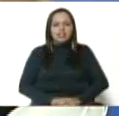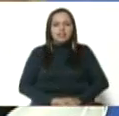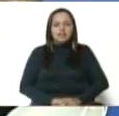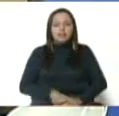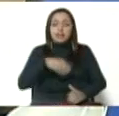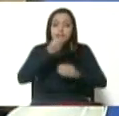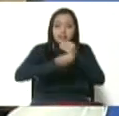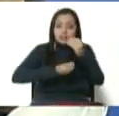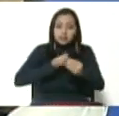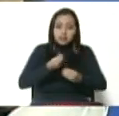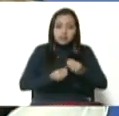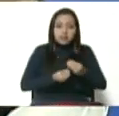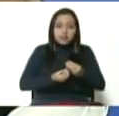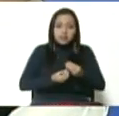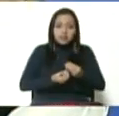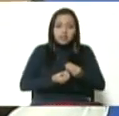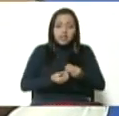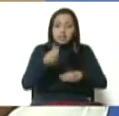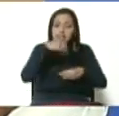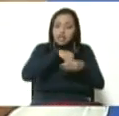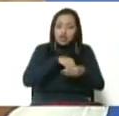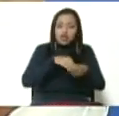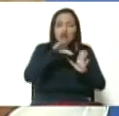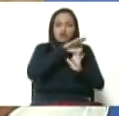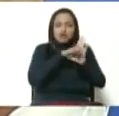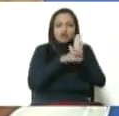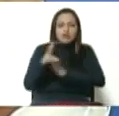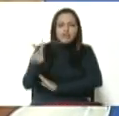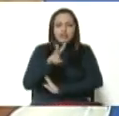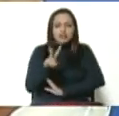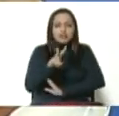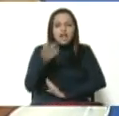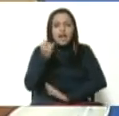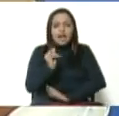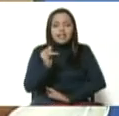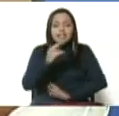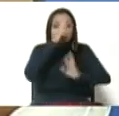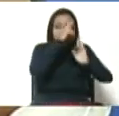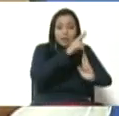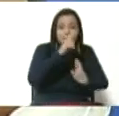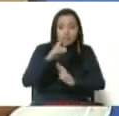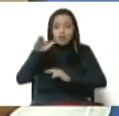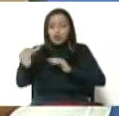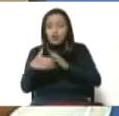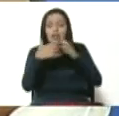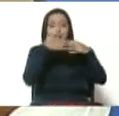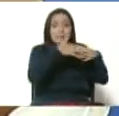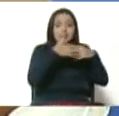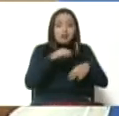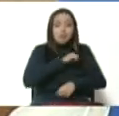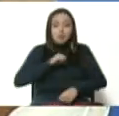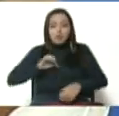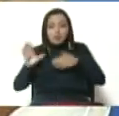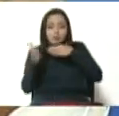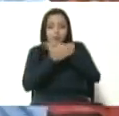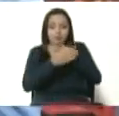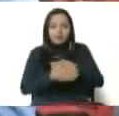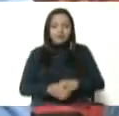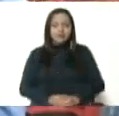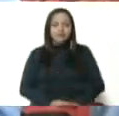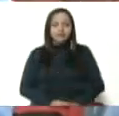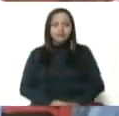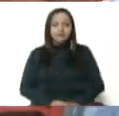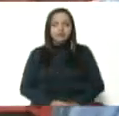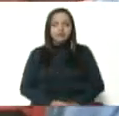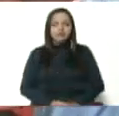sea letra de la República a ser respetada por todas las instituciones y por las empresas públicas y privadas.